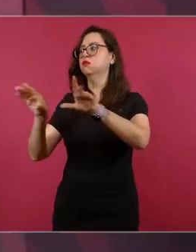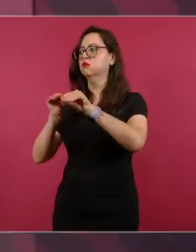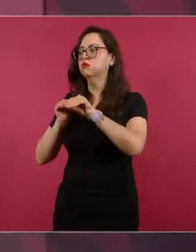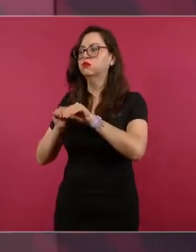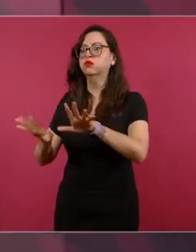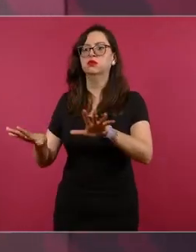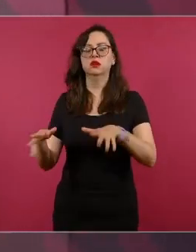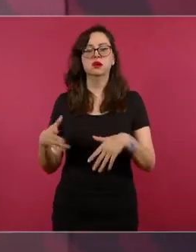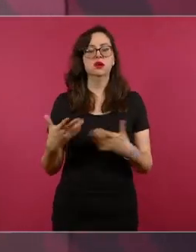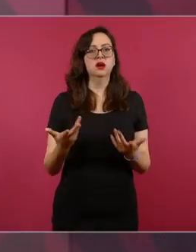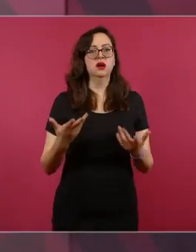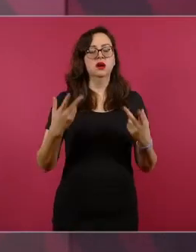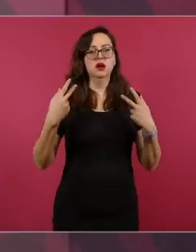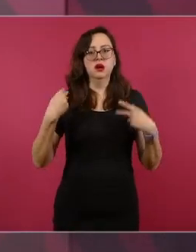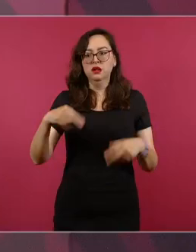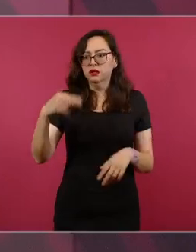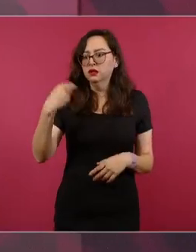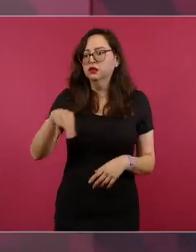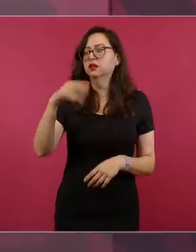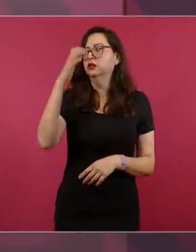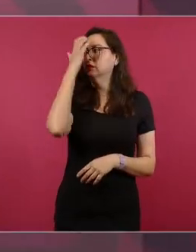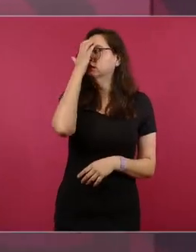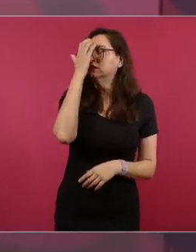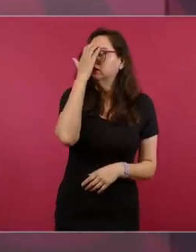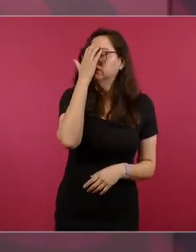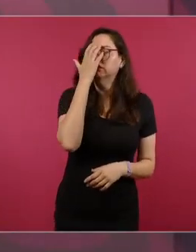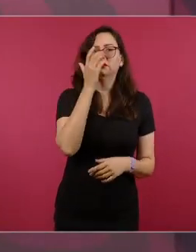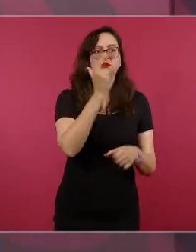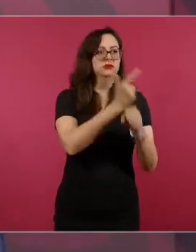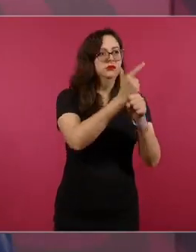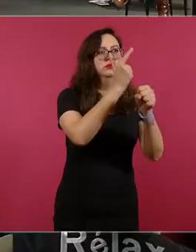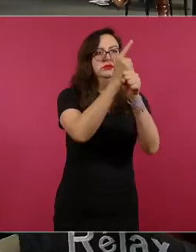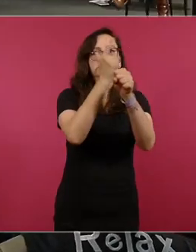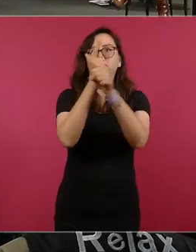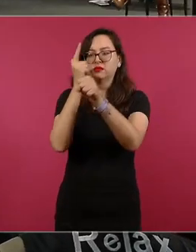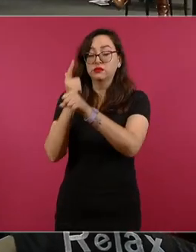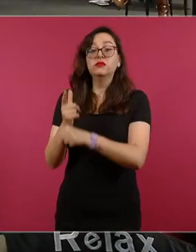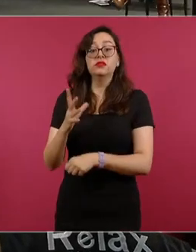operaba en la clandestinidad.